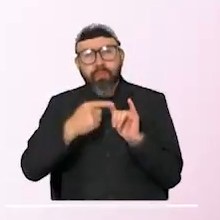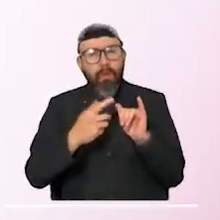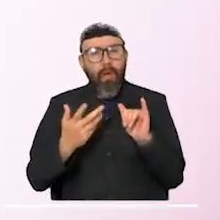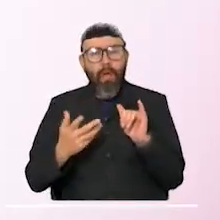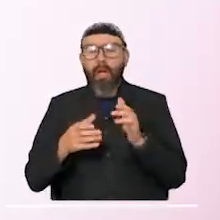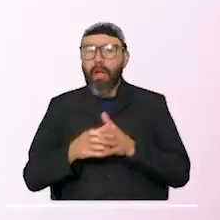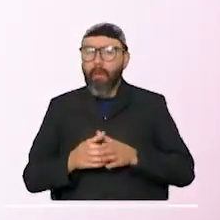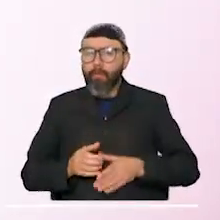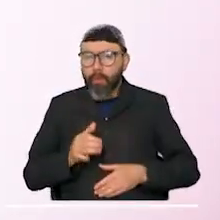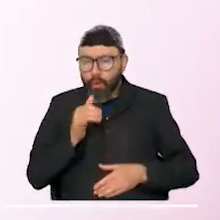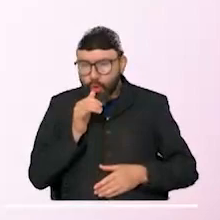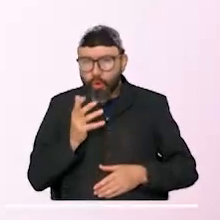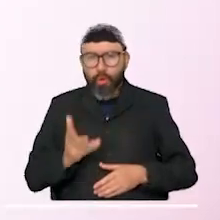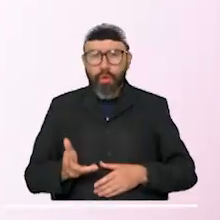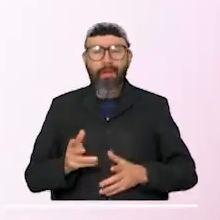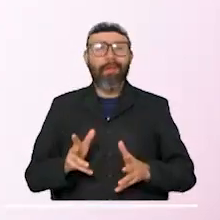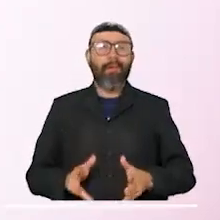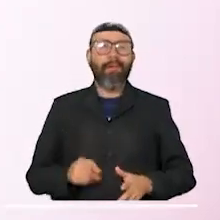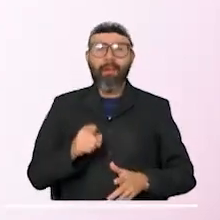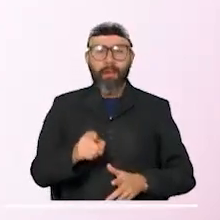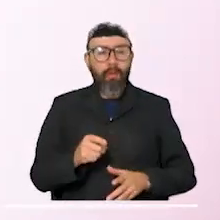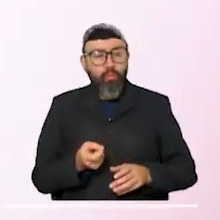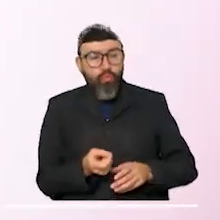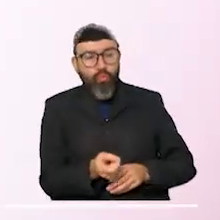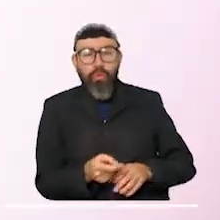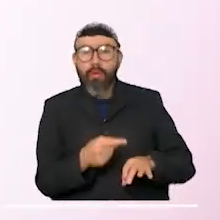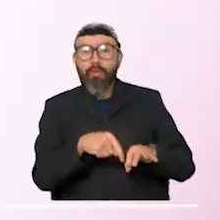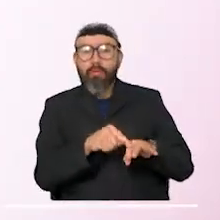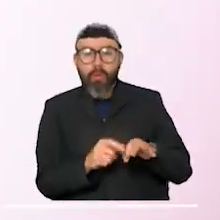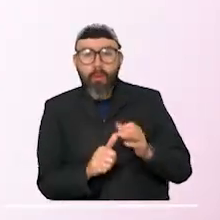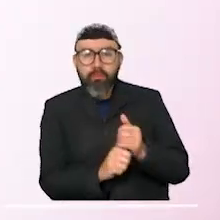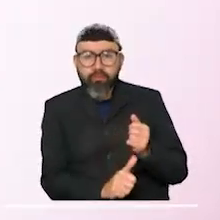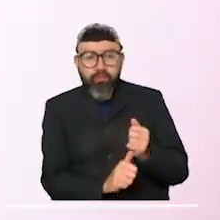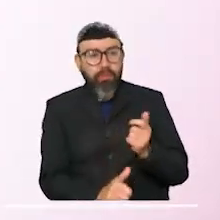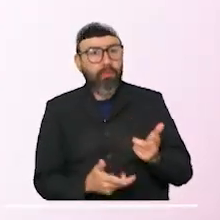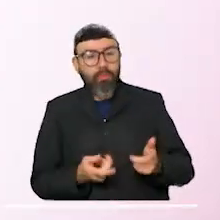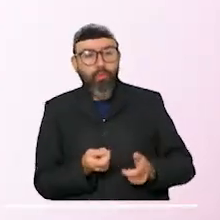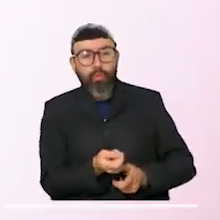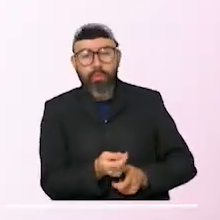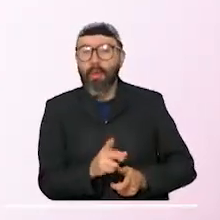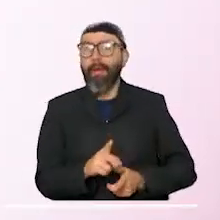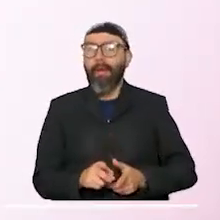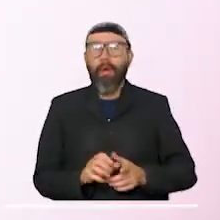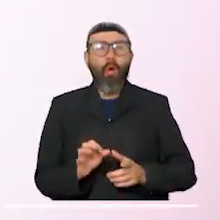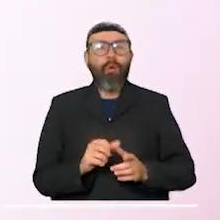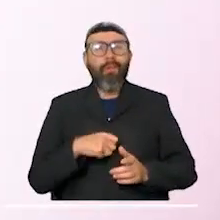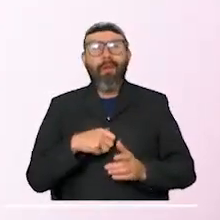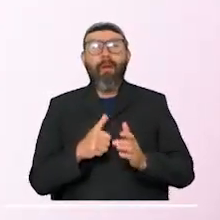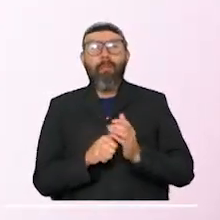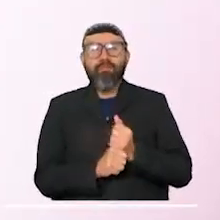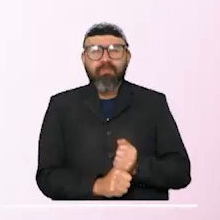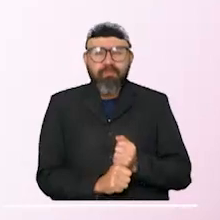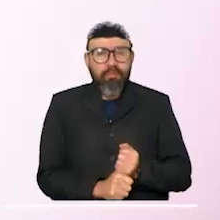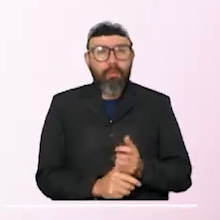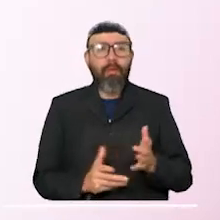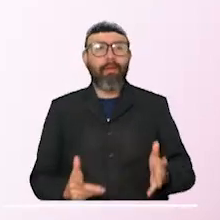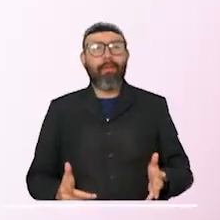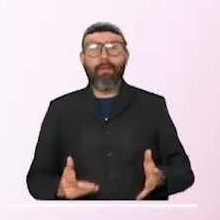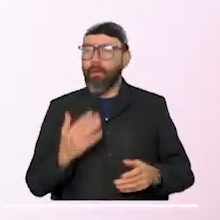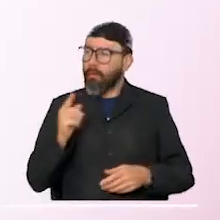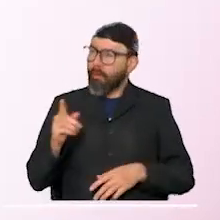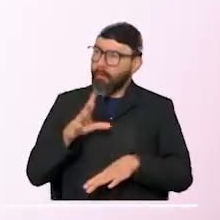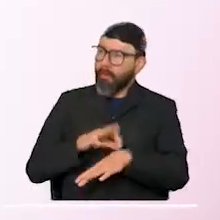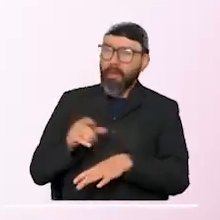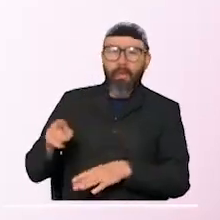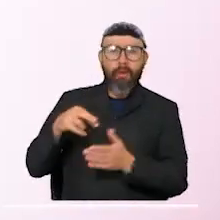orina con la vejiga con el recto con la con las evacuaciones los temas de estreñimiento Entonces por qué está una médica fisiatra También